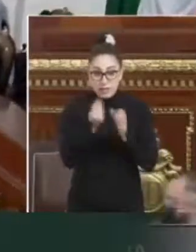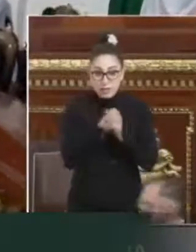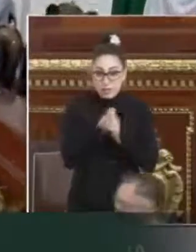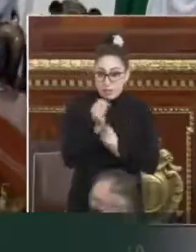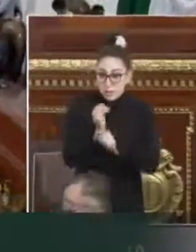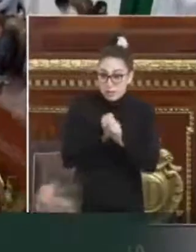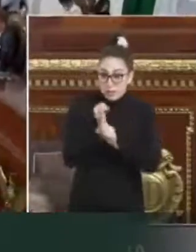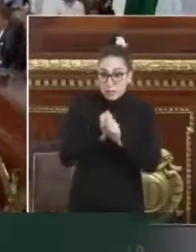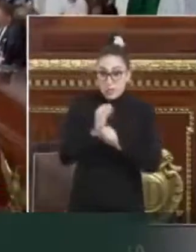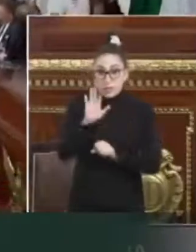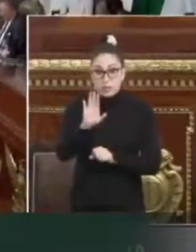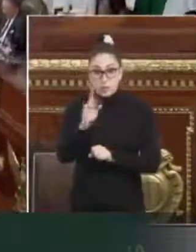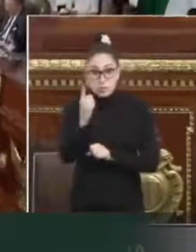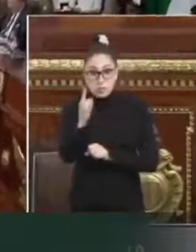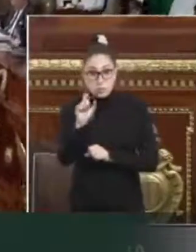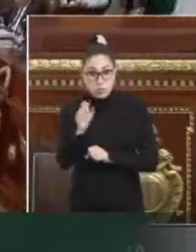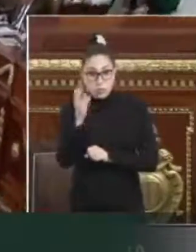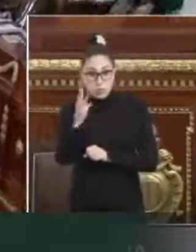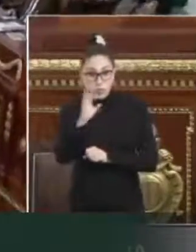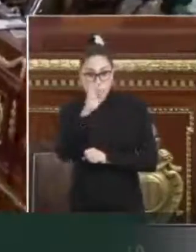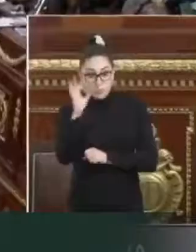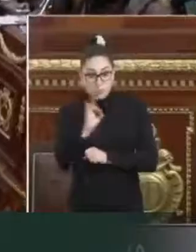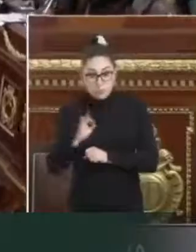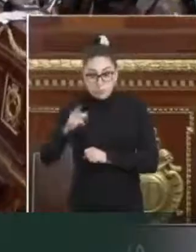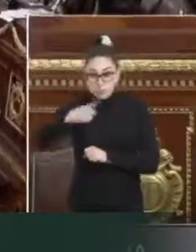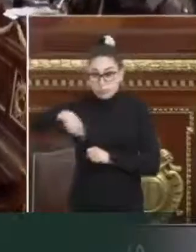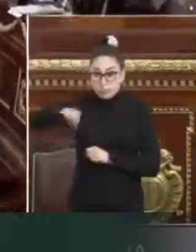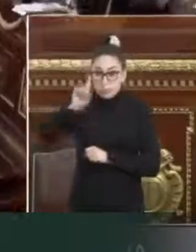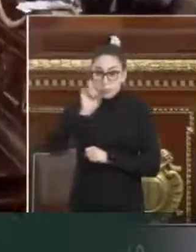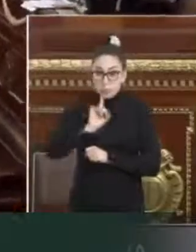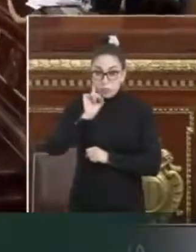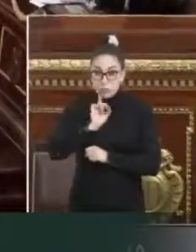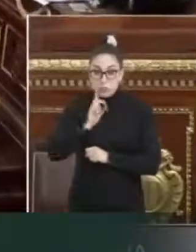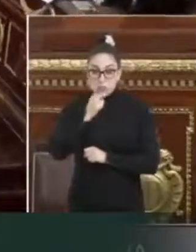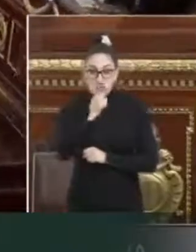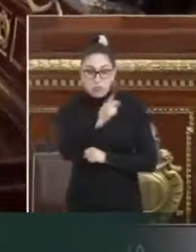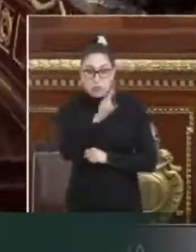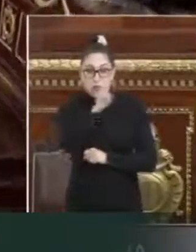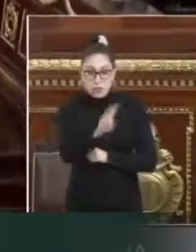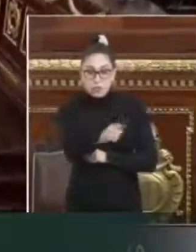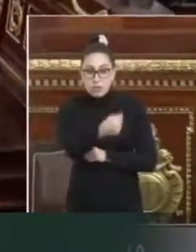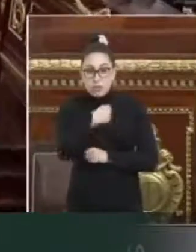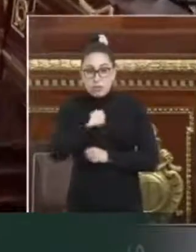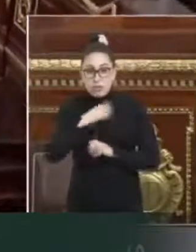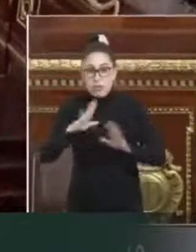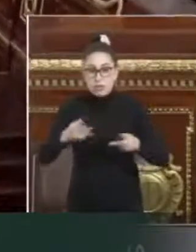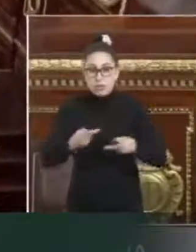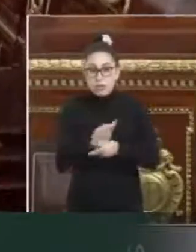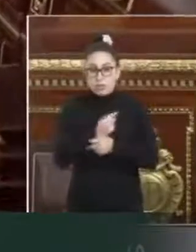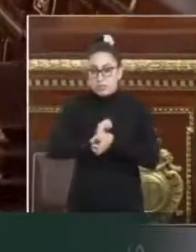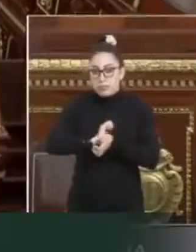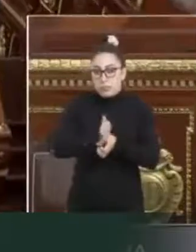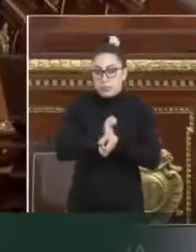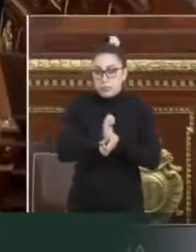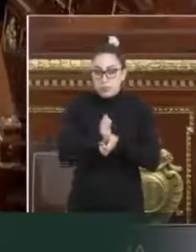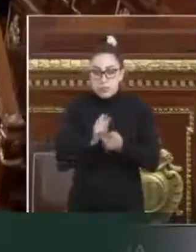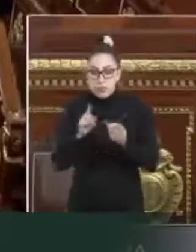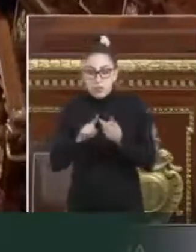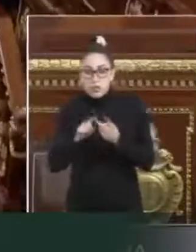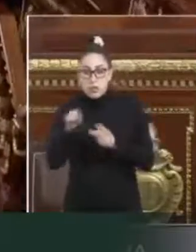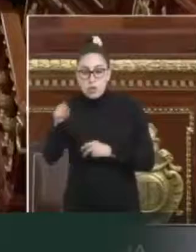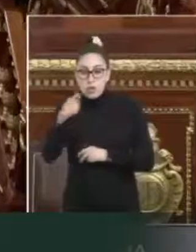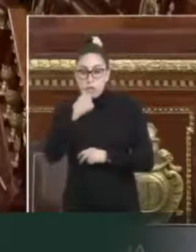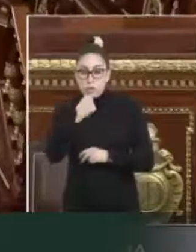el testamento es un acto personalísimo, revocable y libre, por el cual una persona capaz dispone de sus bienes y derechos y declara o cumple deberes